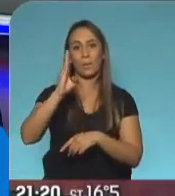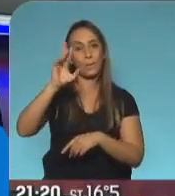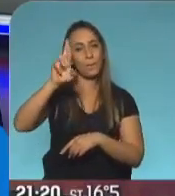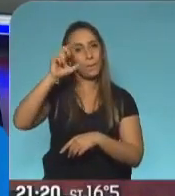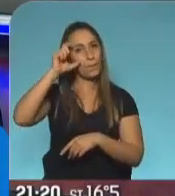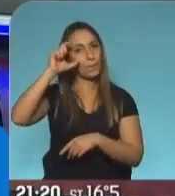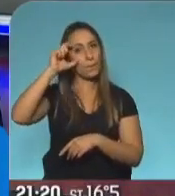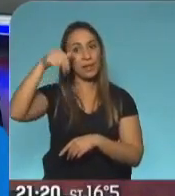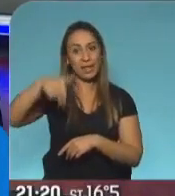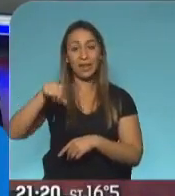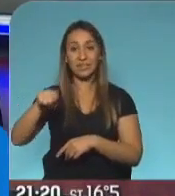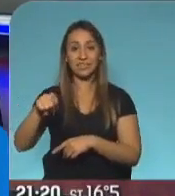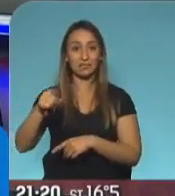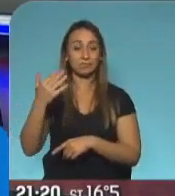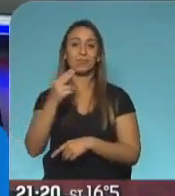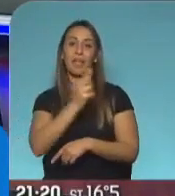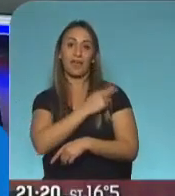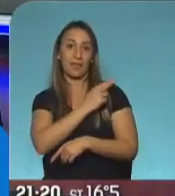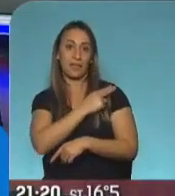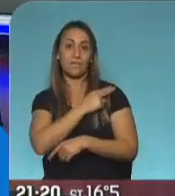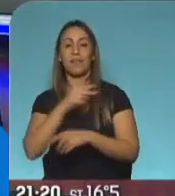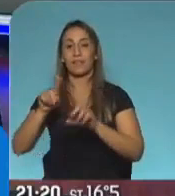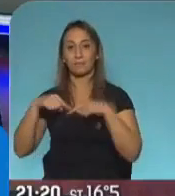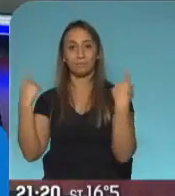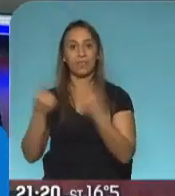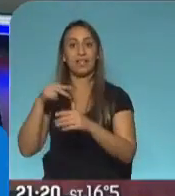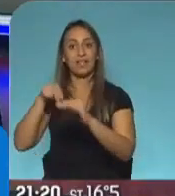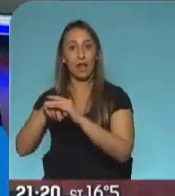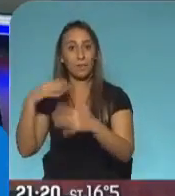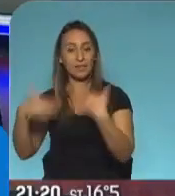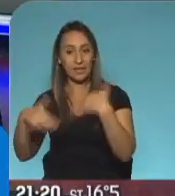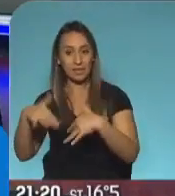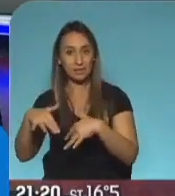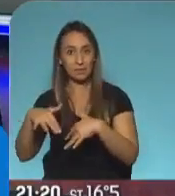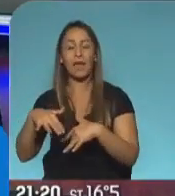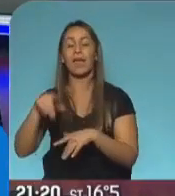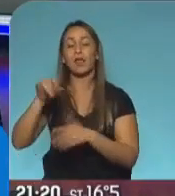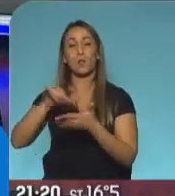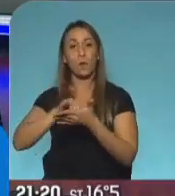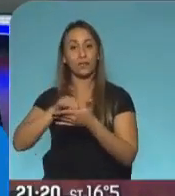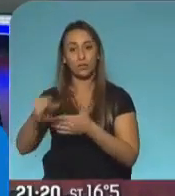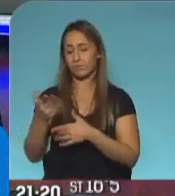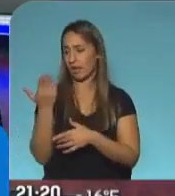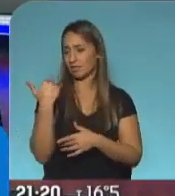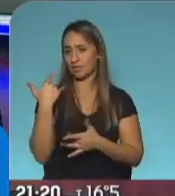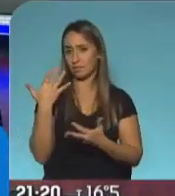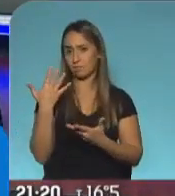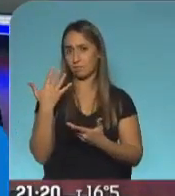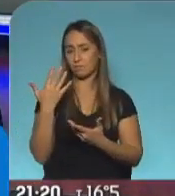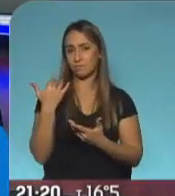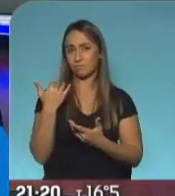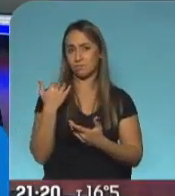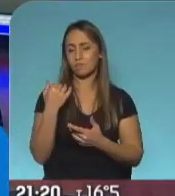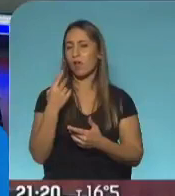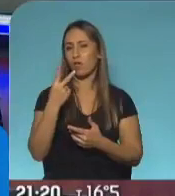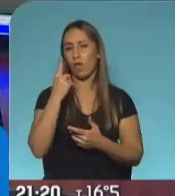la era la jefa de terapia intensiva del presbyterian hospital en nueva york y se suicidó hace poco menos